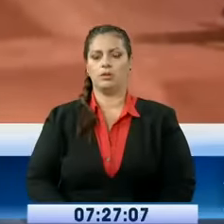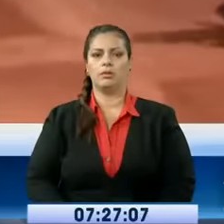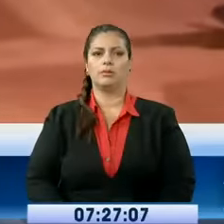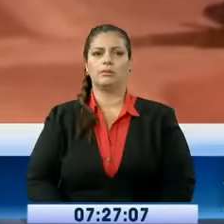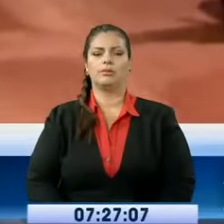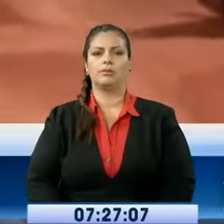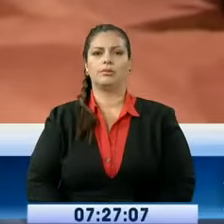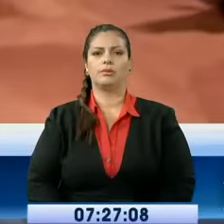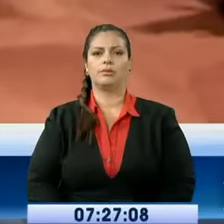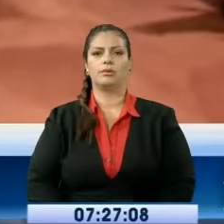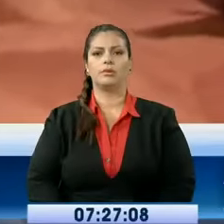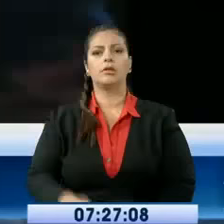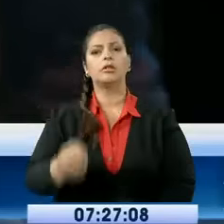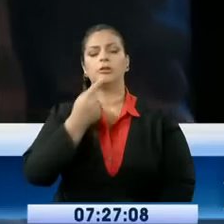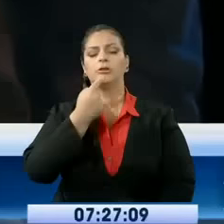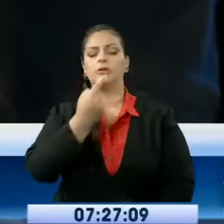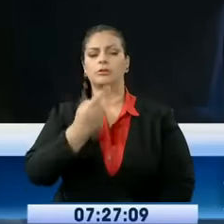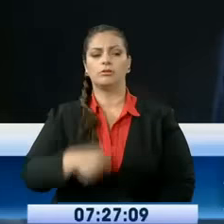blanquecina, hay...